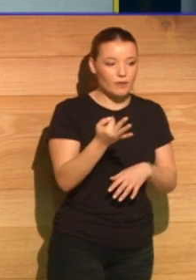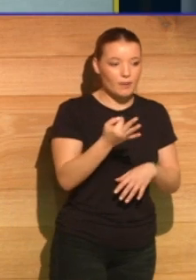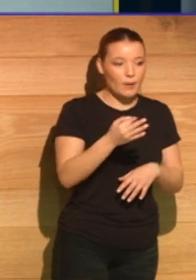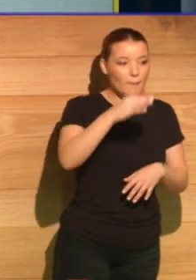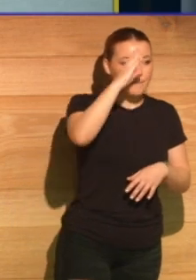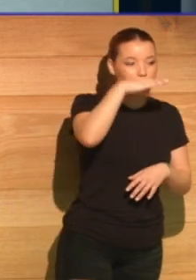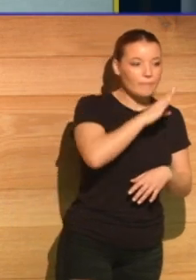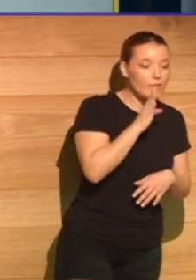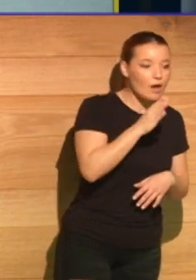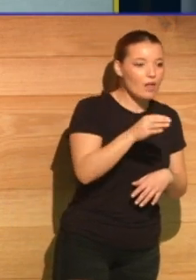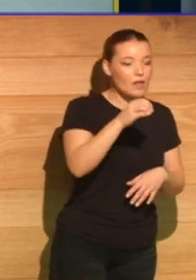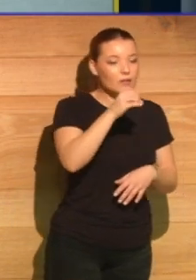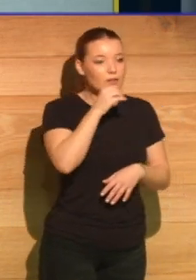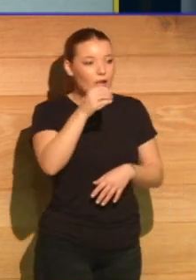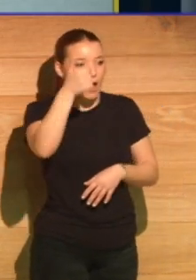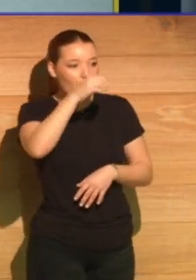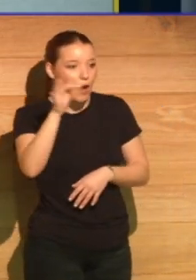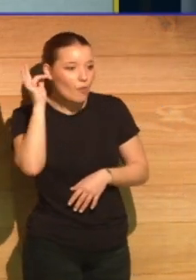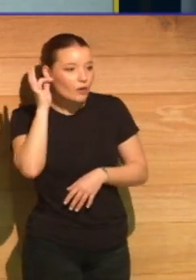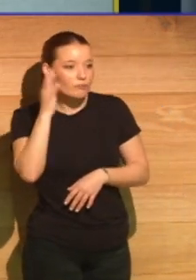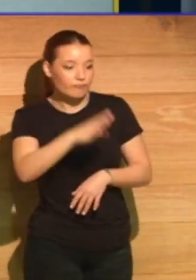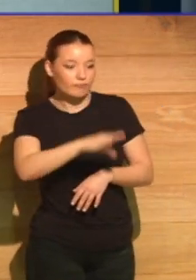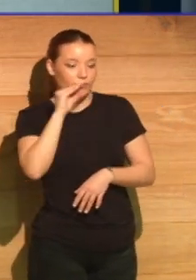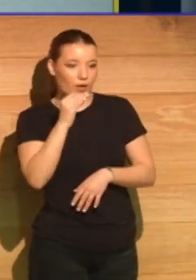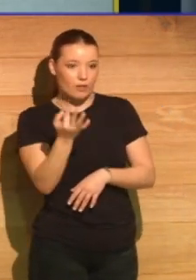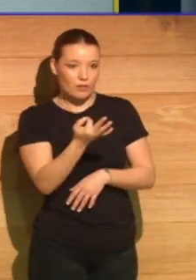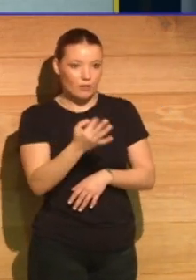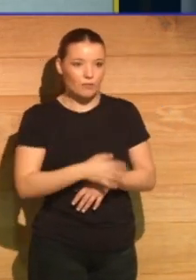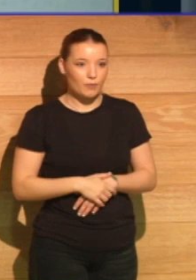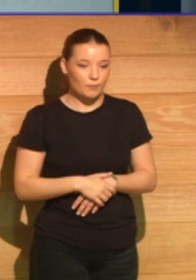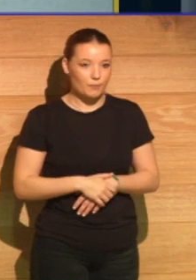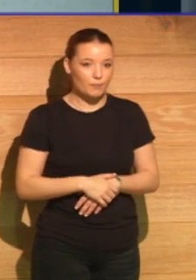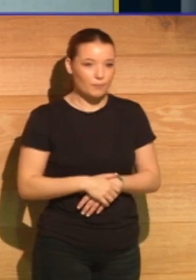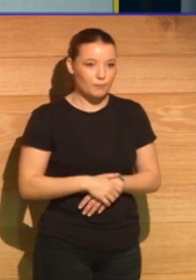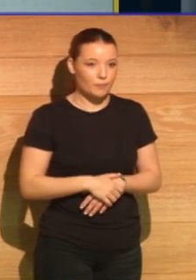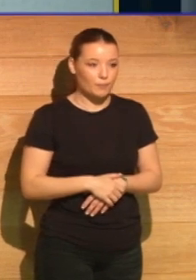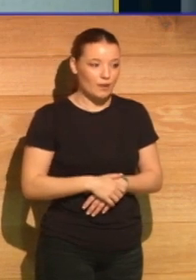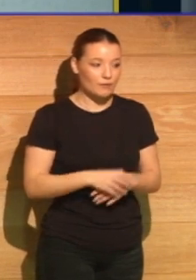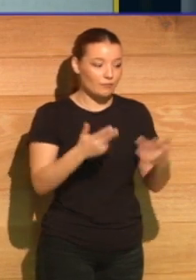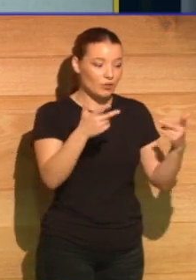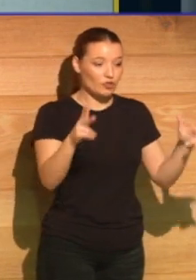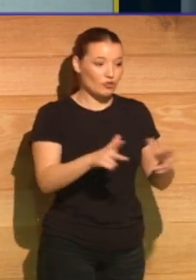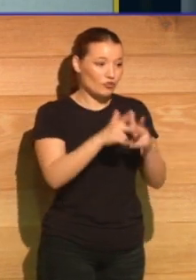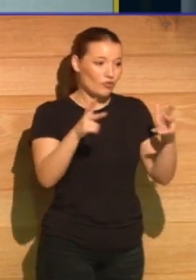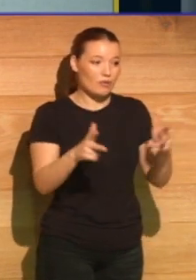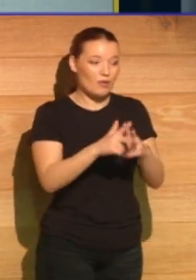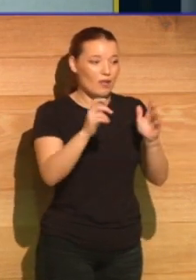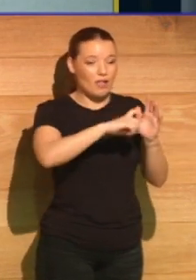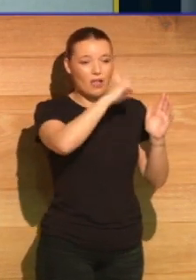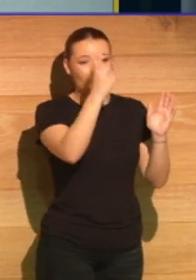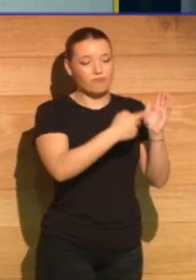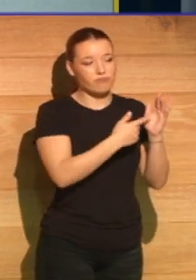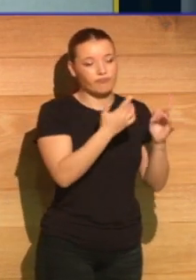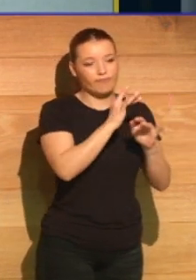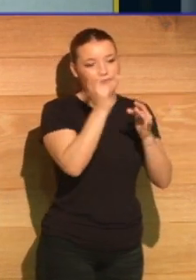alguna manera Estíbaliz lo ha dicho mucho mejor, como que habría que calar en la sociedad para